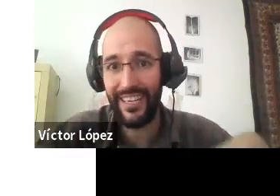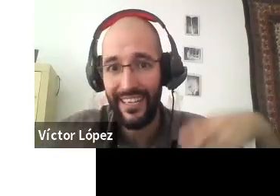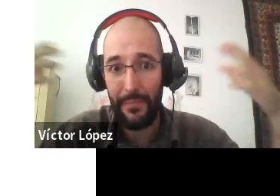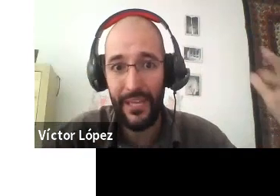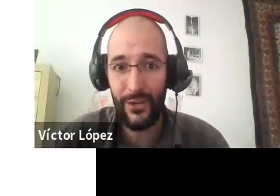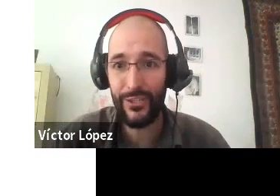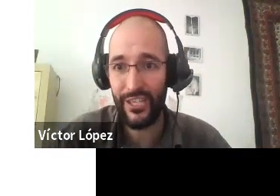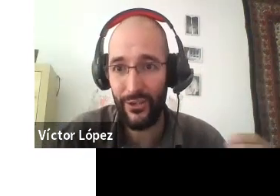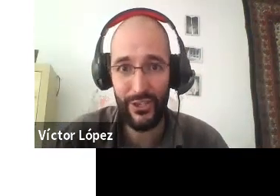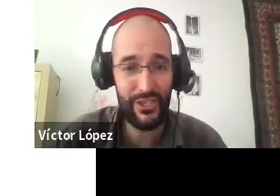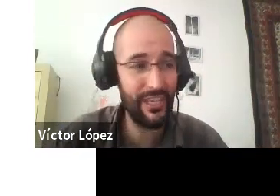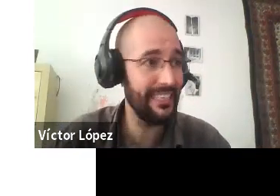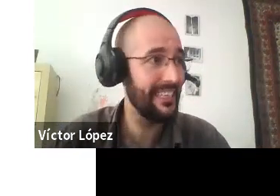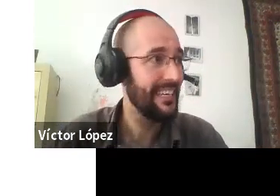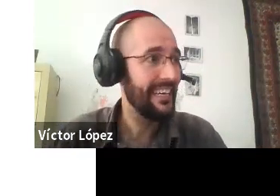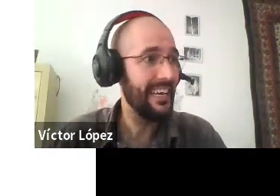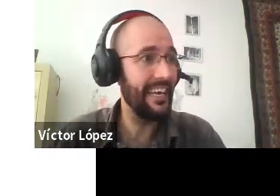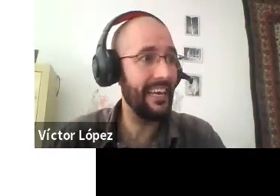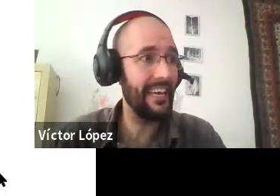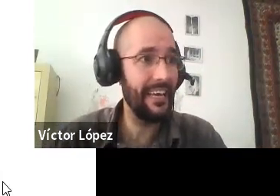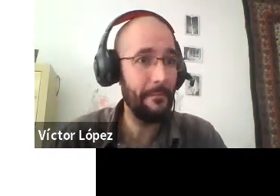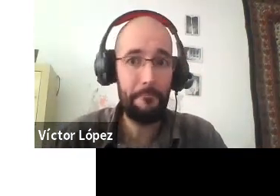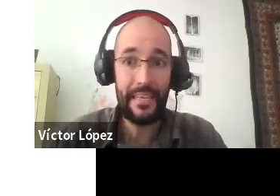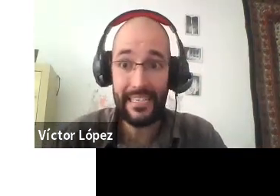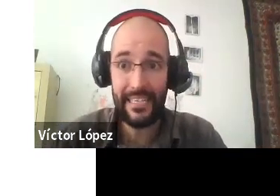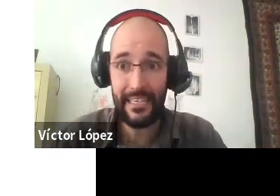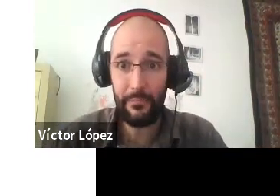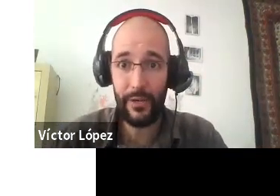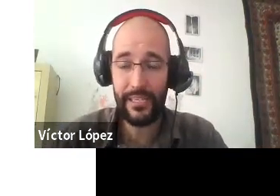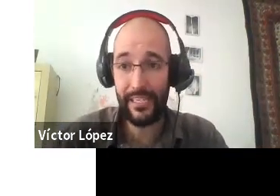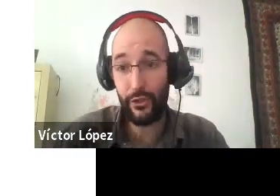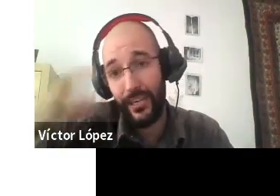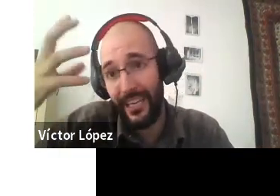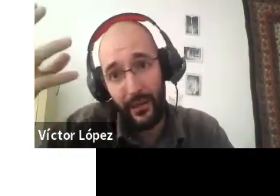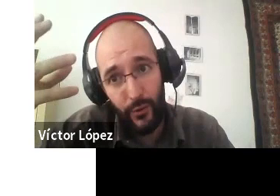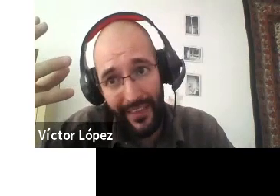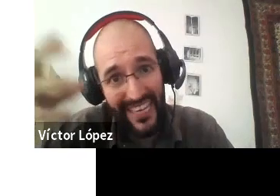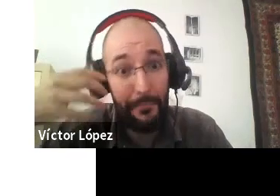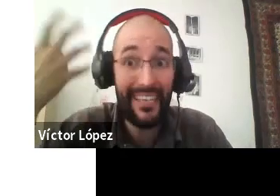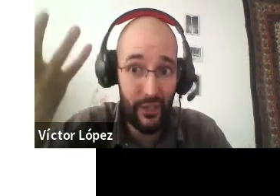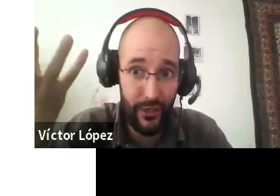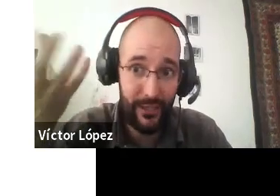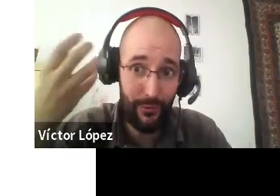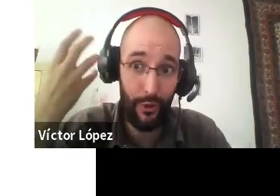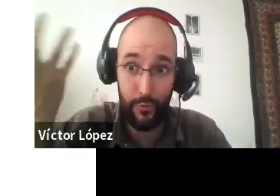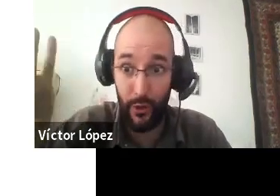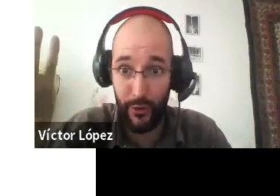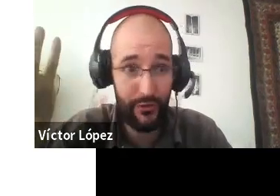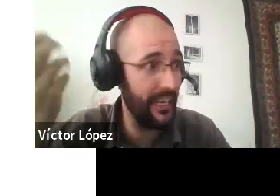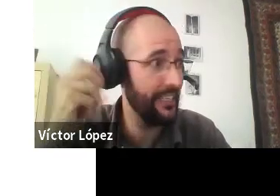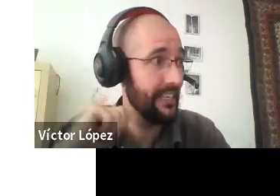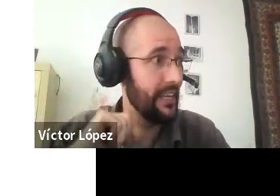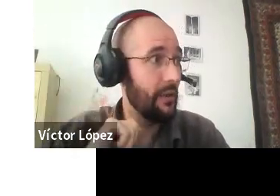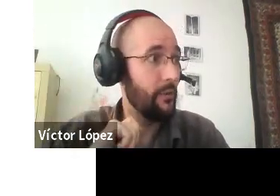cientos de vídeos de chicos y chicas. Y así, pues esto sería una de las versiones, uno de los